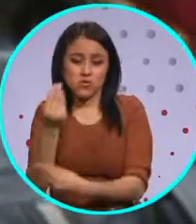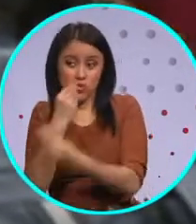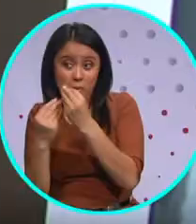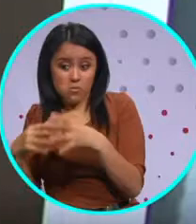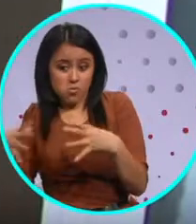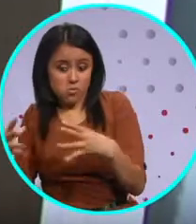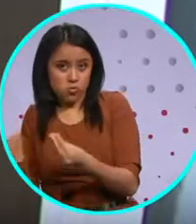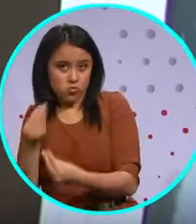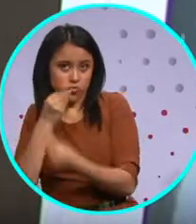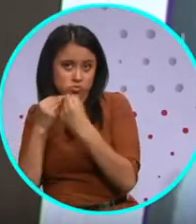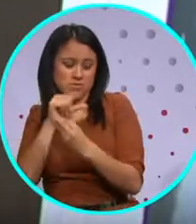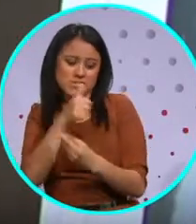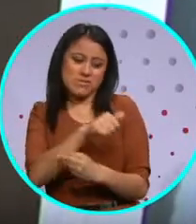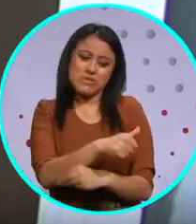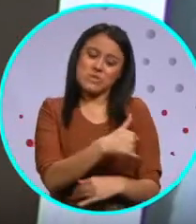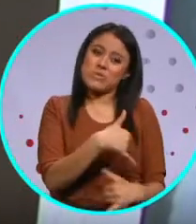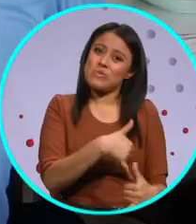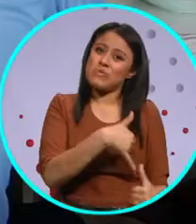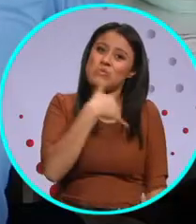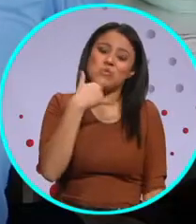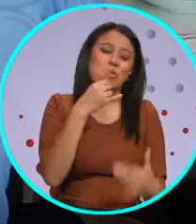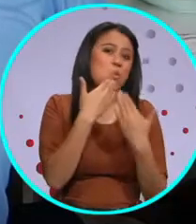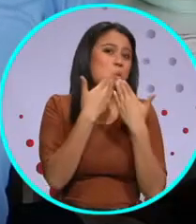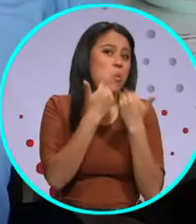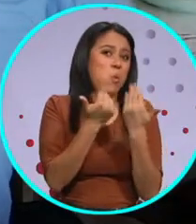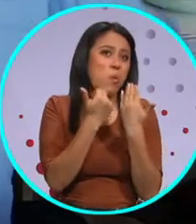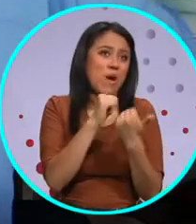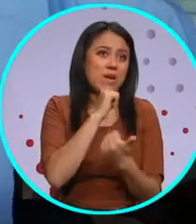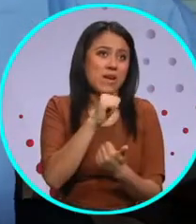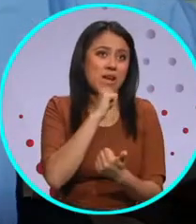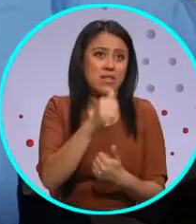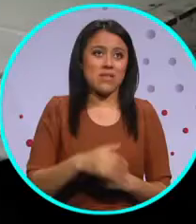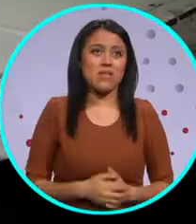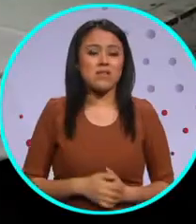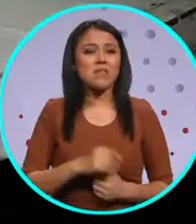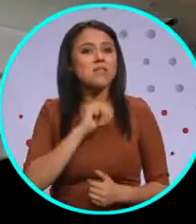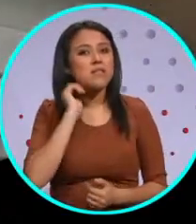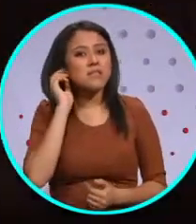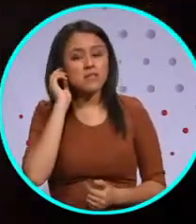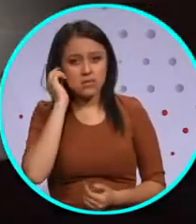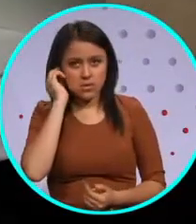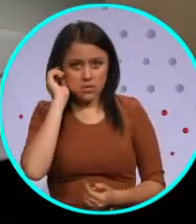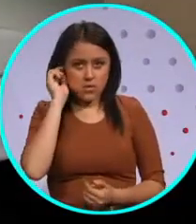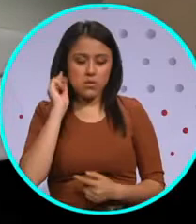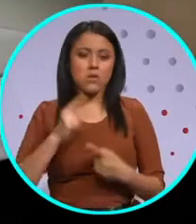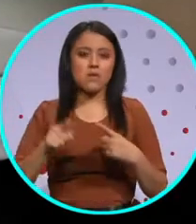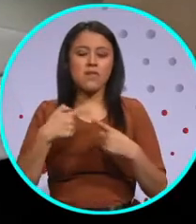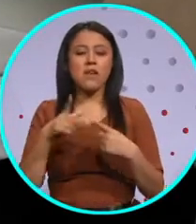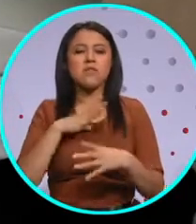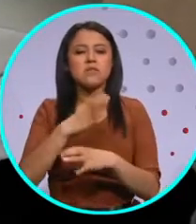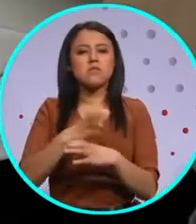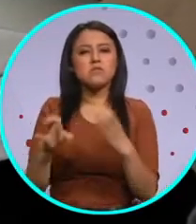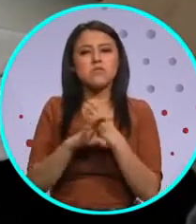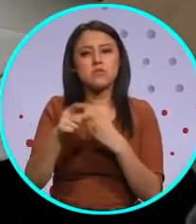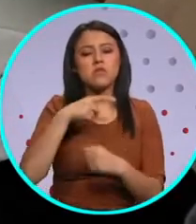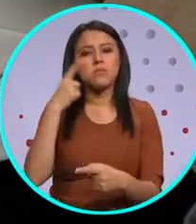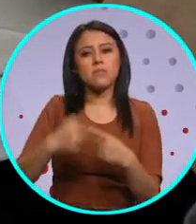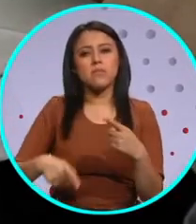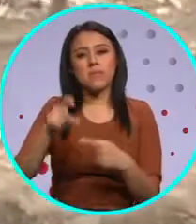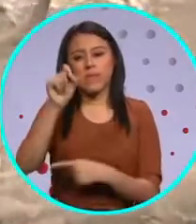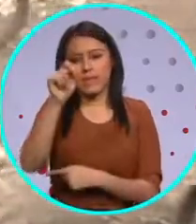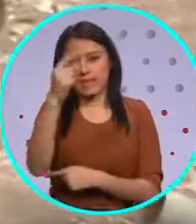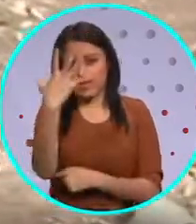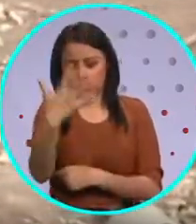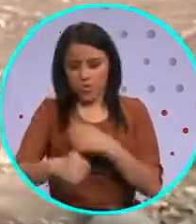otros simplemente no comen en méjico pese a la disminución de diversos tipos de desnutrición en los últimos 25 años